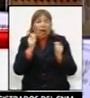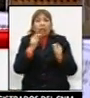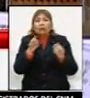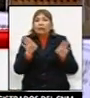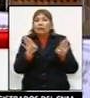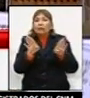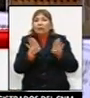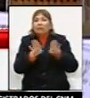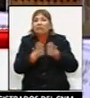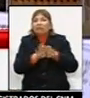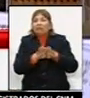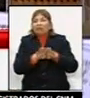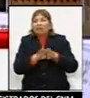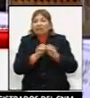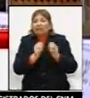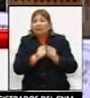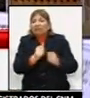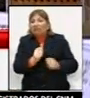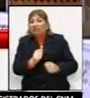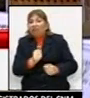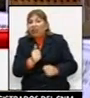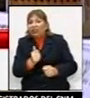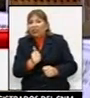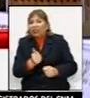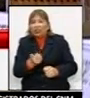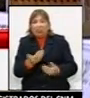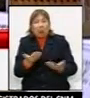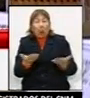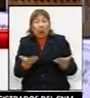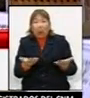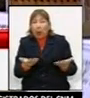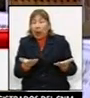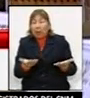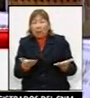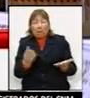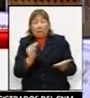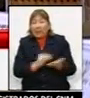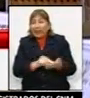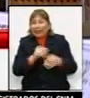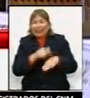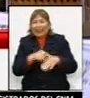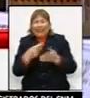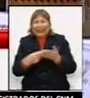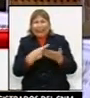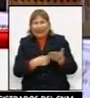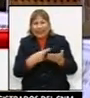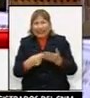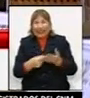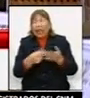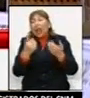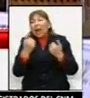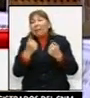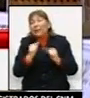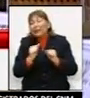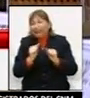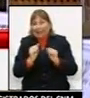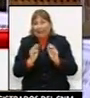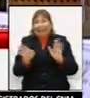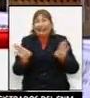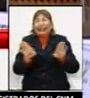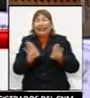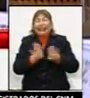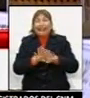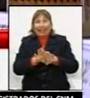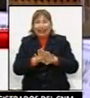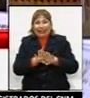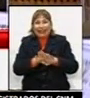la brecha, y con otras medidas que acá ya no hay tiempo para discutir, la posibilidad también se cierra